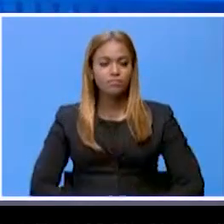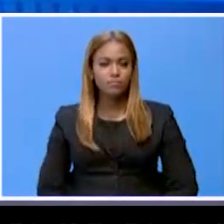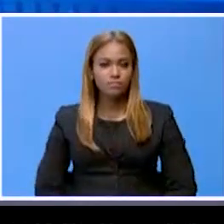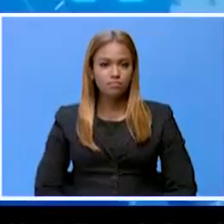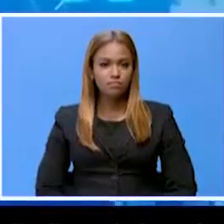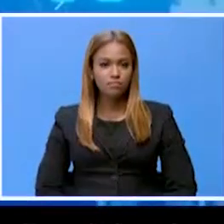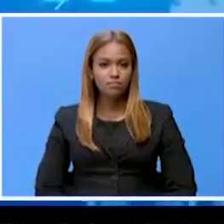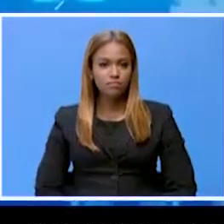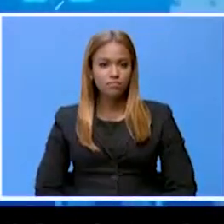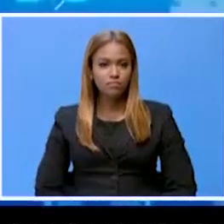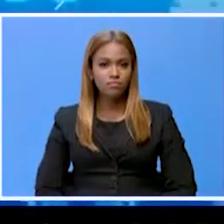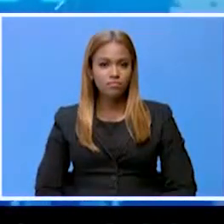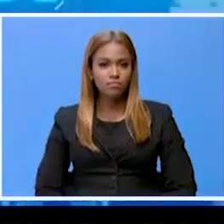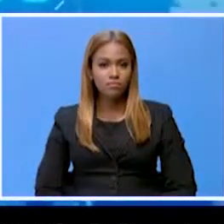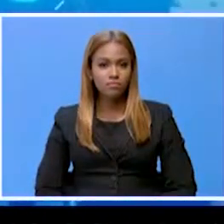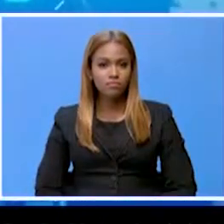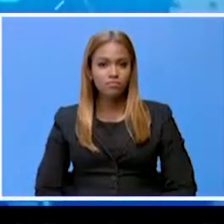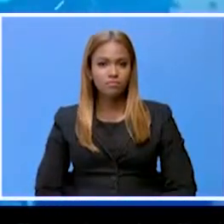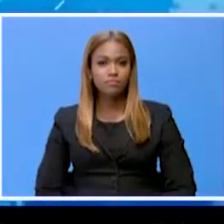Catherine.